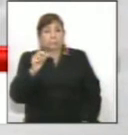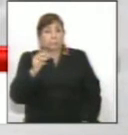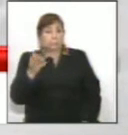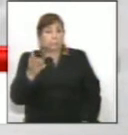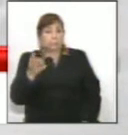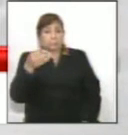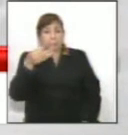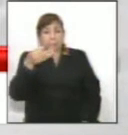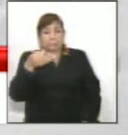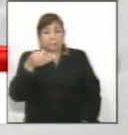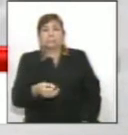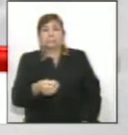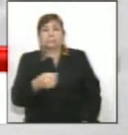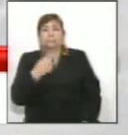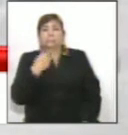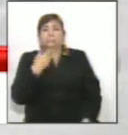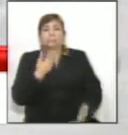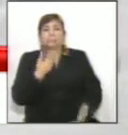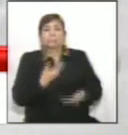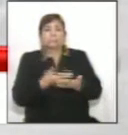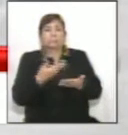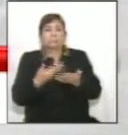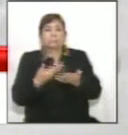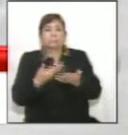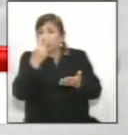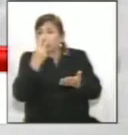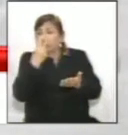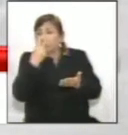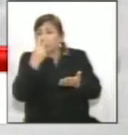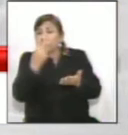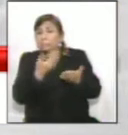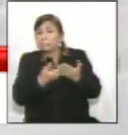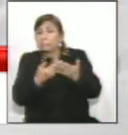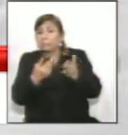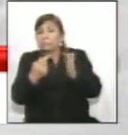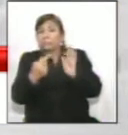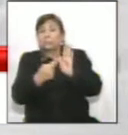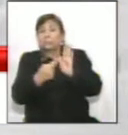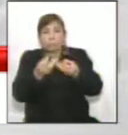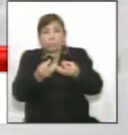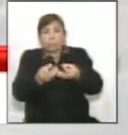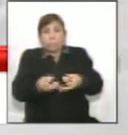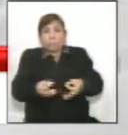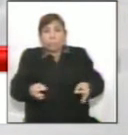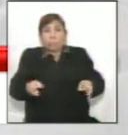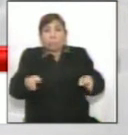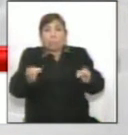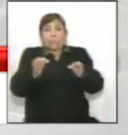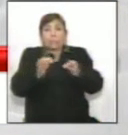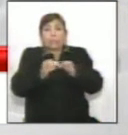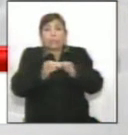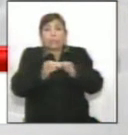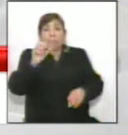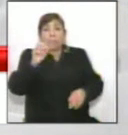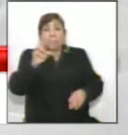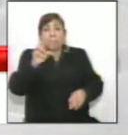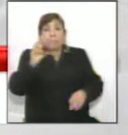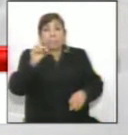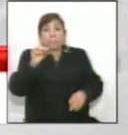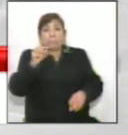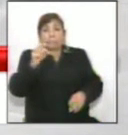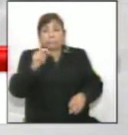justas. Constate usted mismo por qué es tan importante para los loretanos que se cumpla un plan de